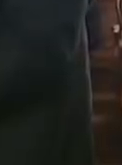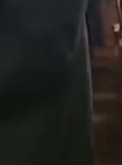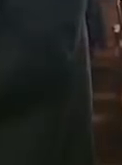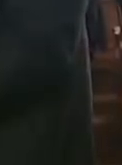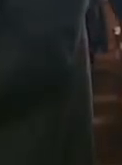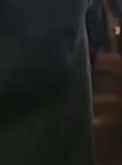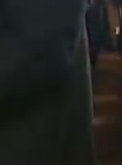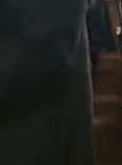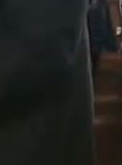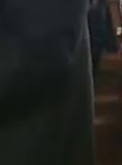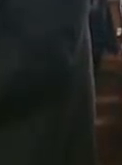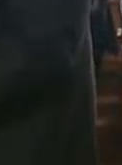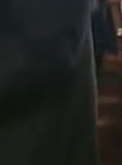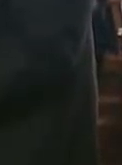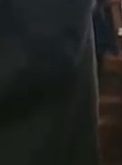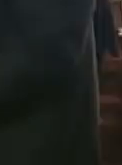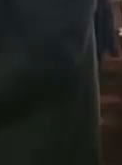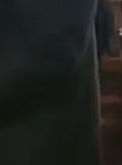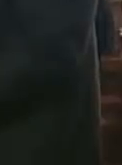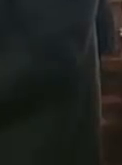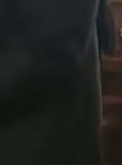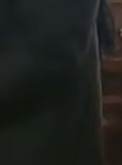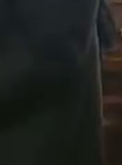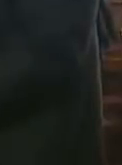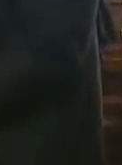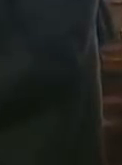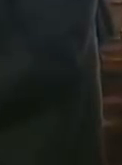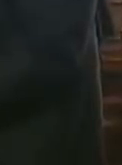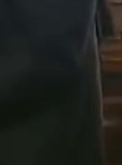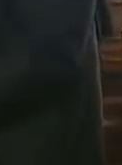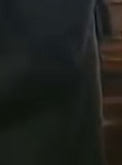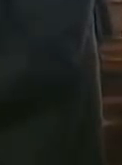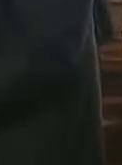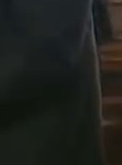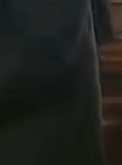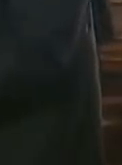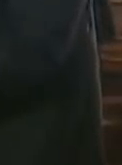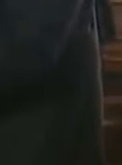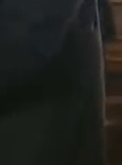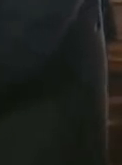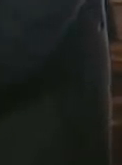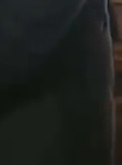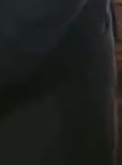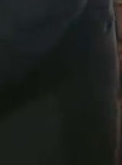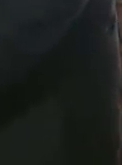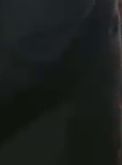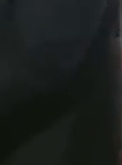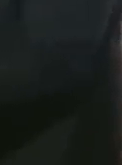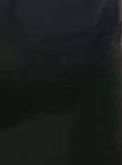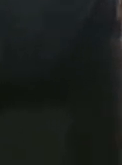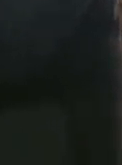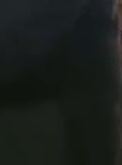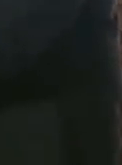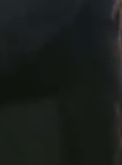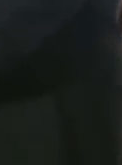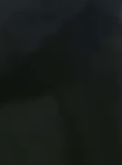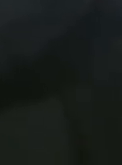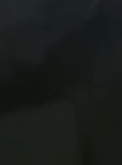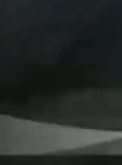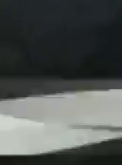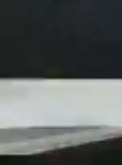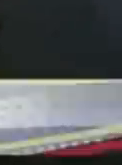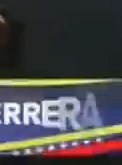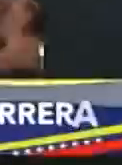García, una condecoración por todo el legado que deja Arle Herrera, sobre todo para las nuevas generaciones,